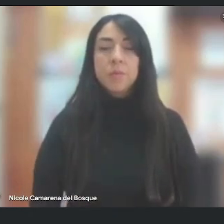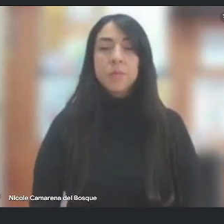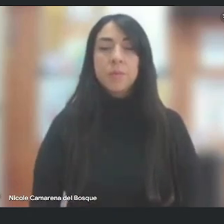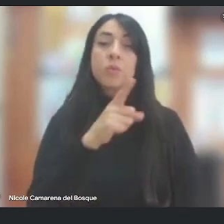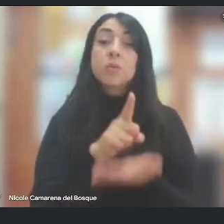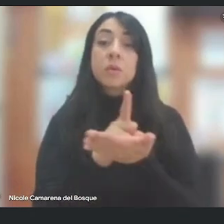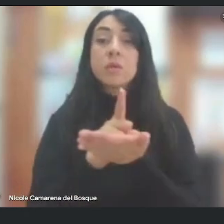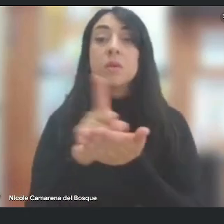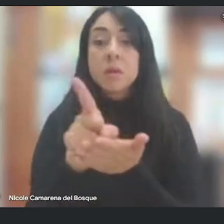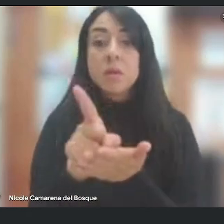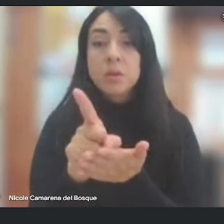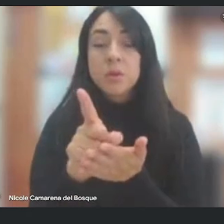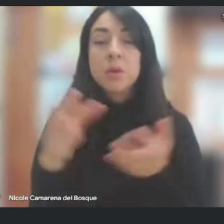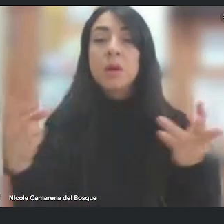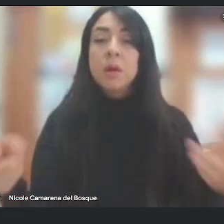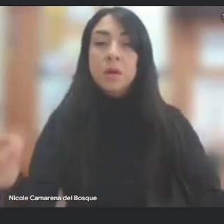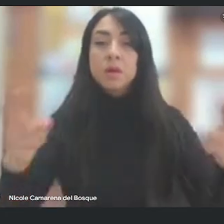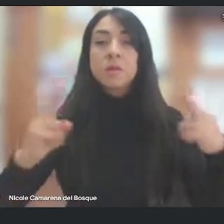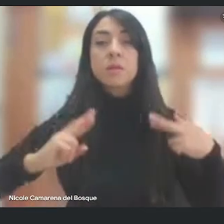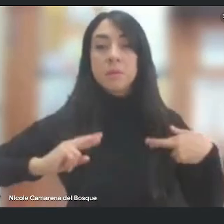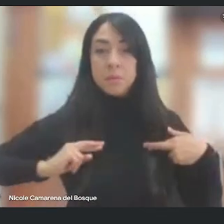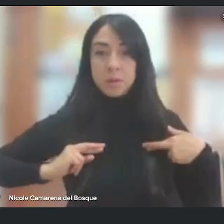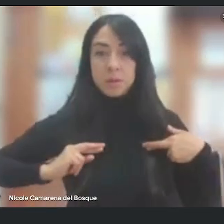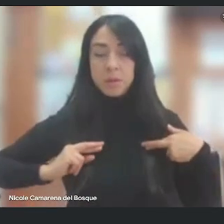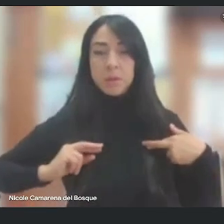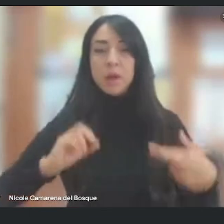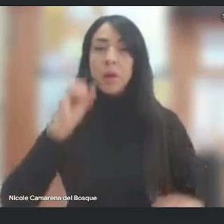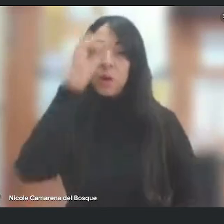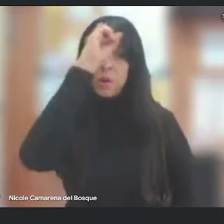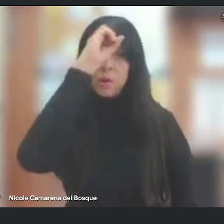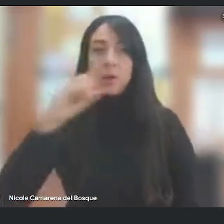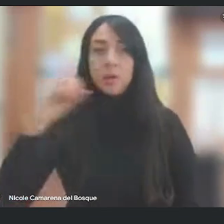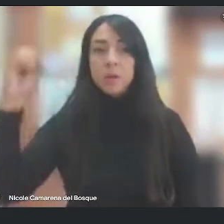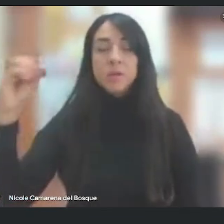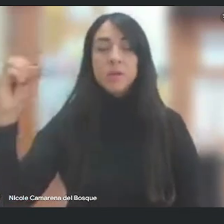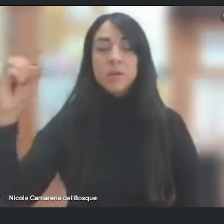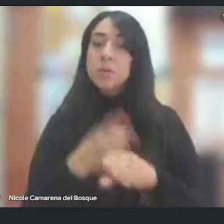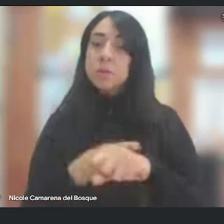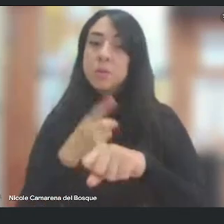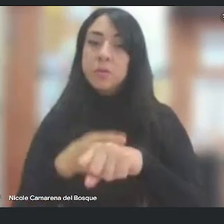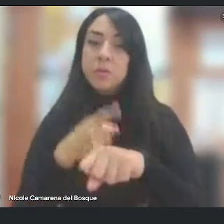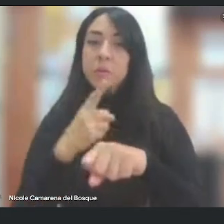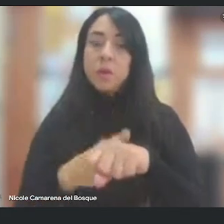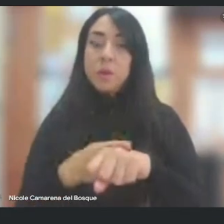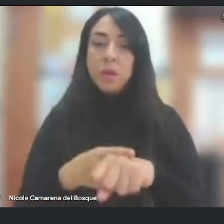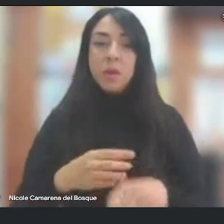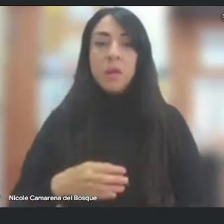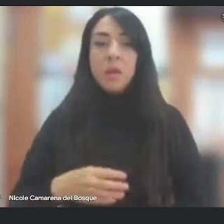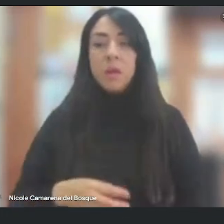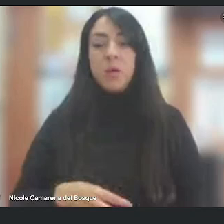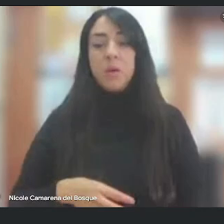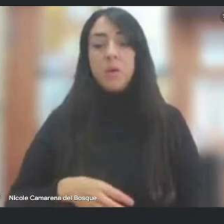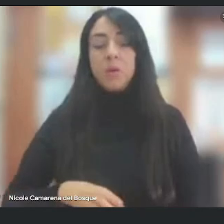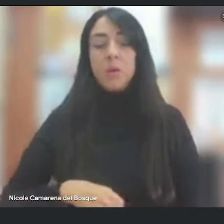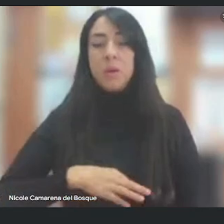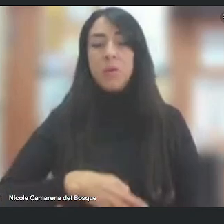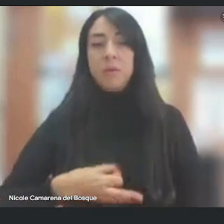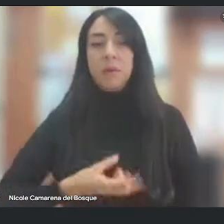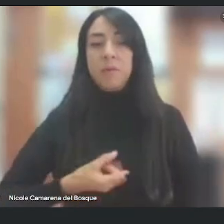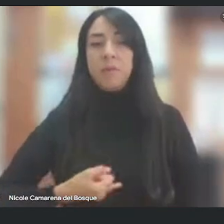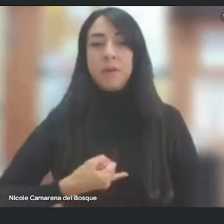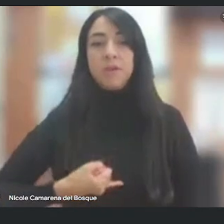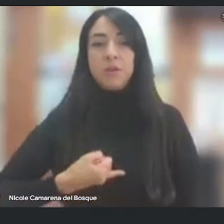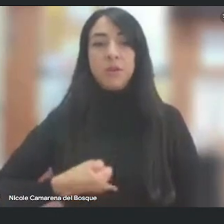recibir información sobre infecciones y enfermedades de transmisión sexual, como VIH, como SIDA o como el